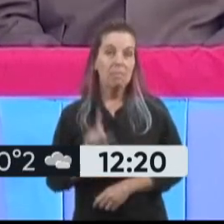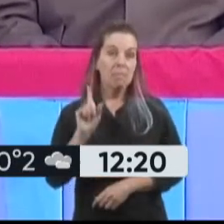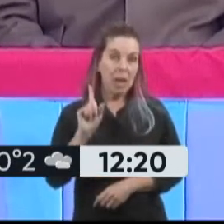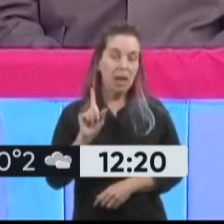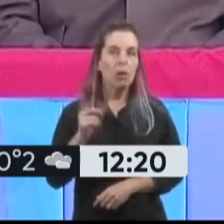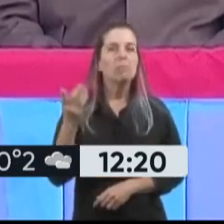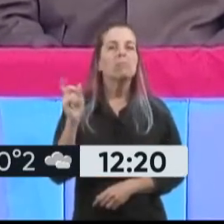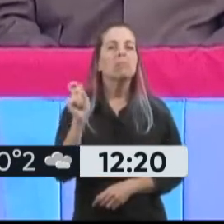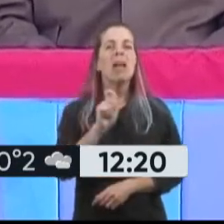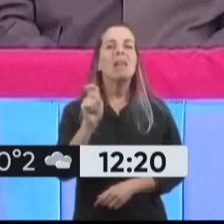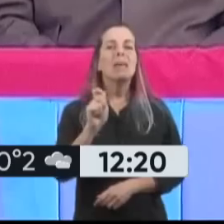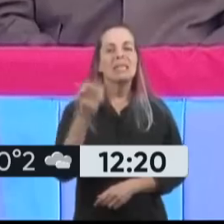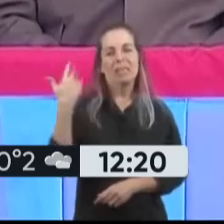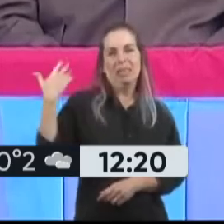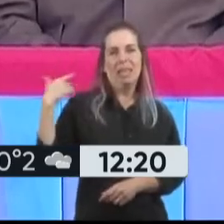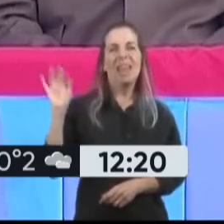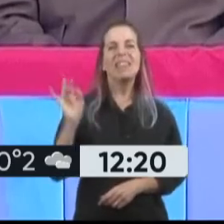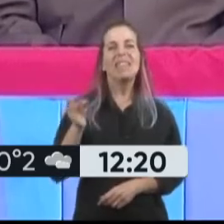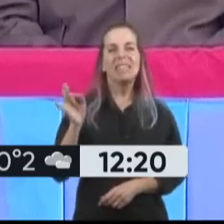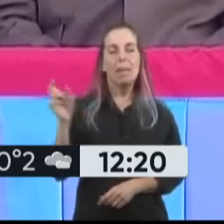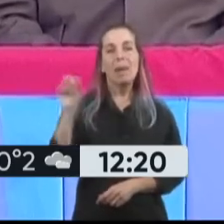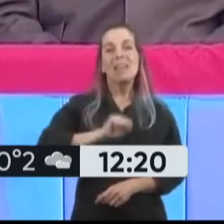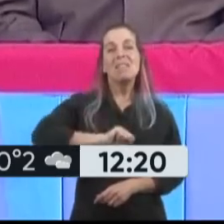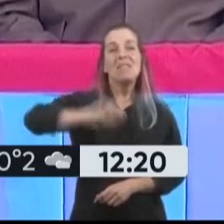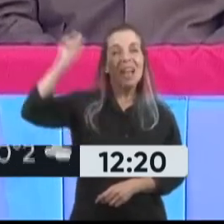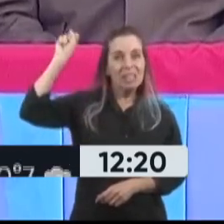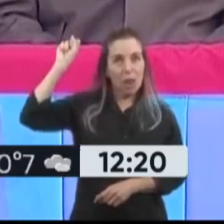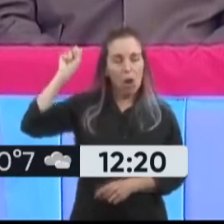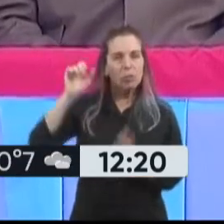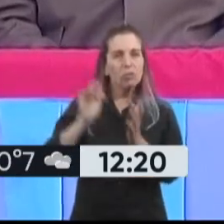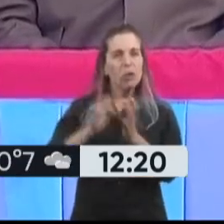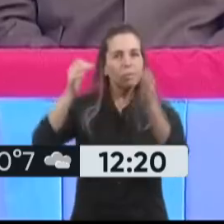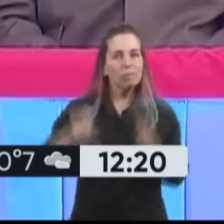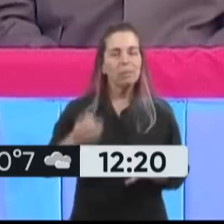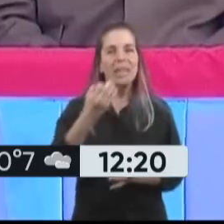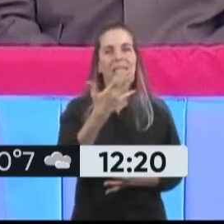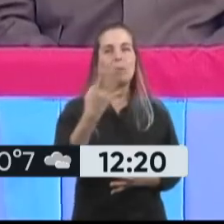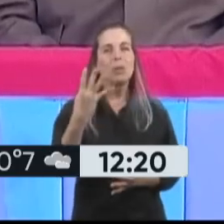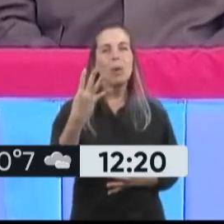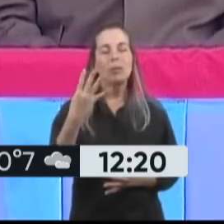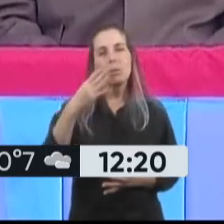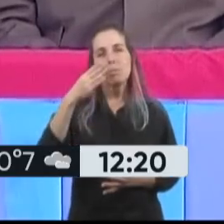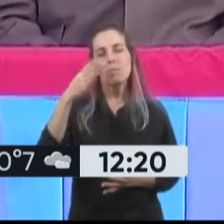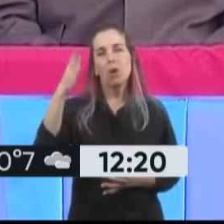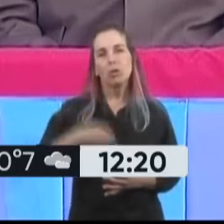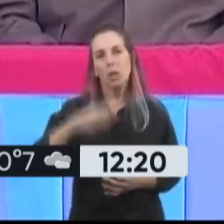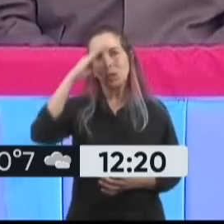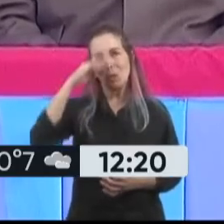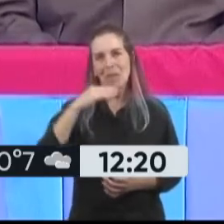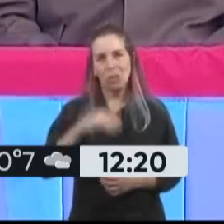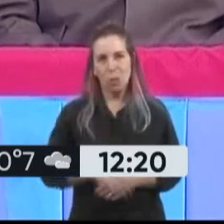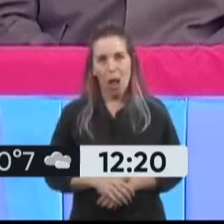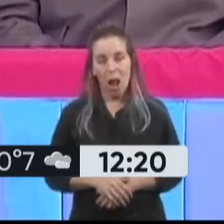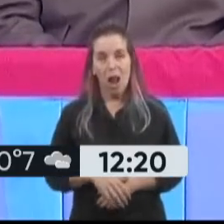el mes de diciembre, la inflación mayorista tocó el 54% mensual, lo cual